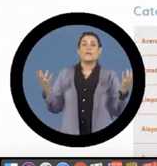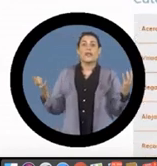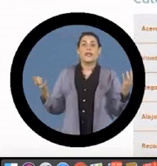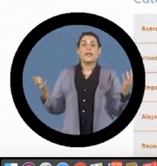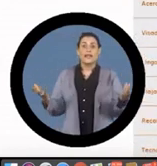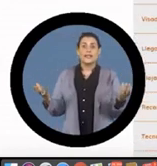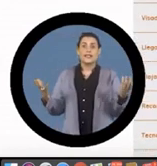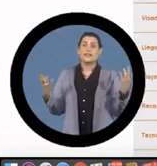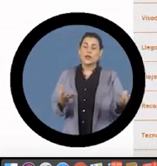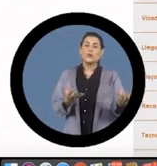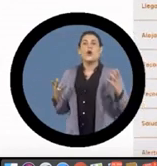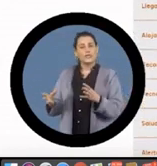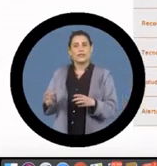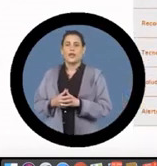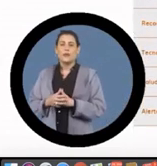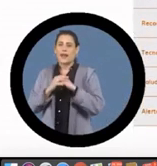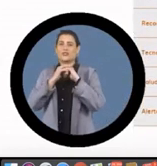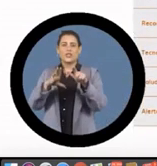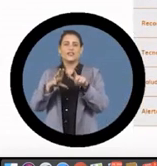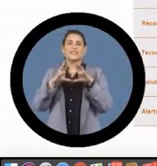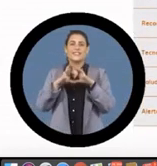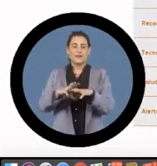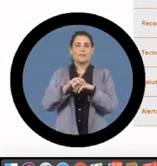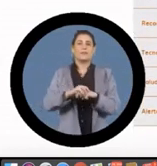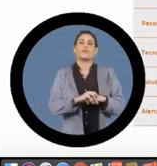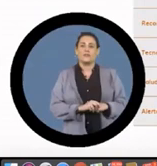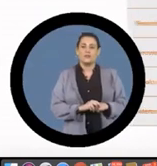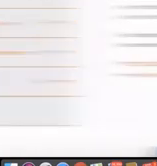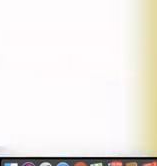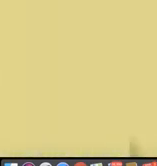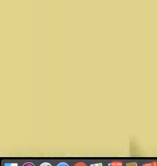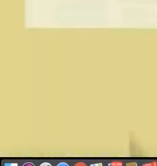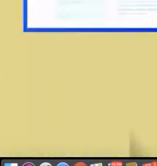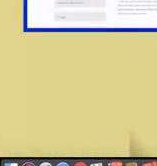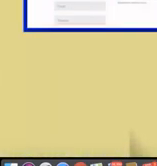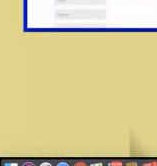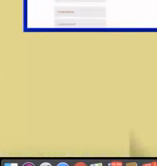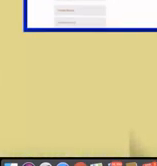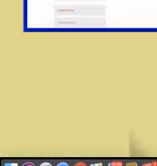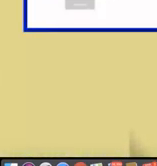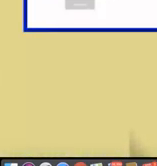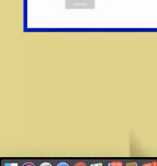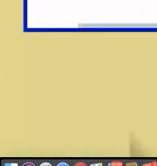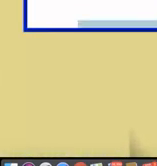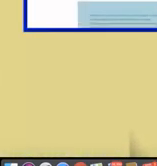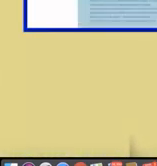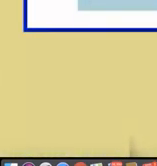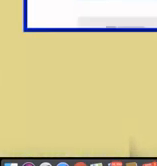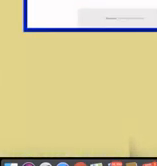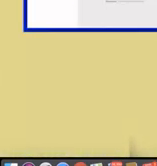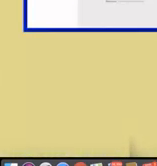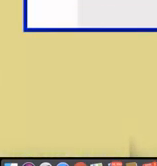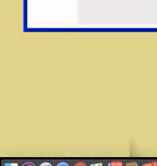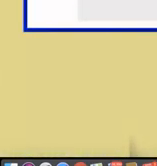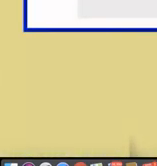natural, para que tus clientes estén siempre bien protegidos. No te pierdas esta página. Aquí está toda la información que tienes que